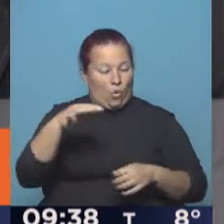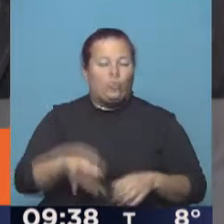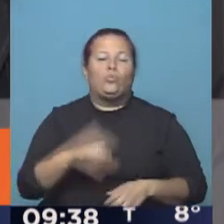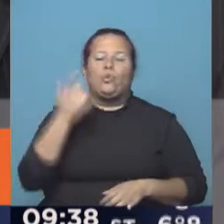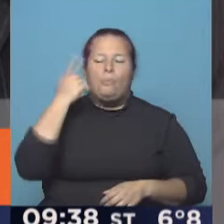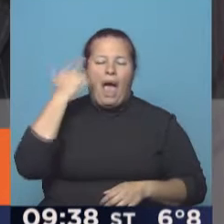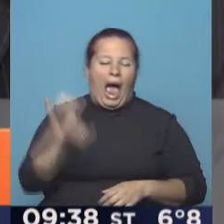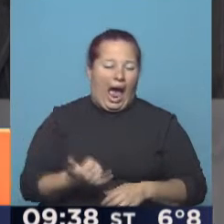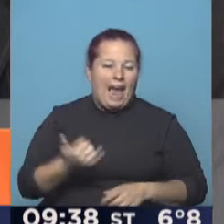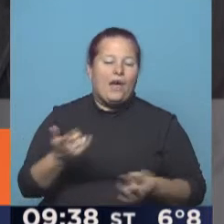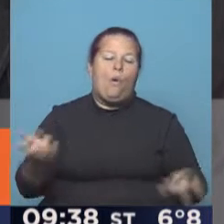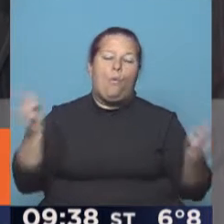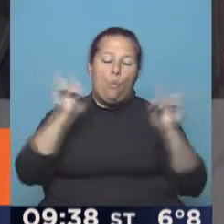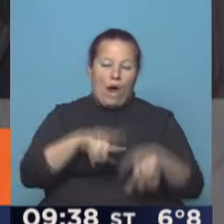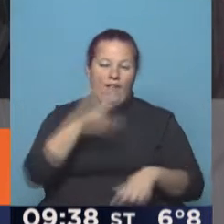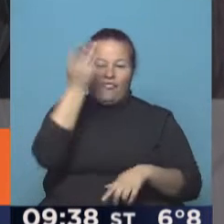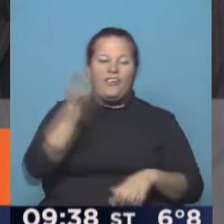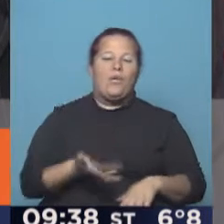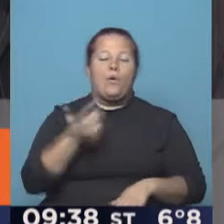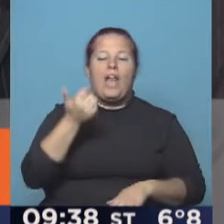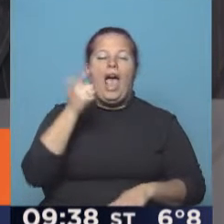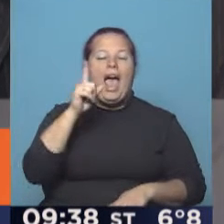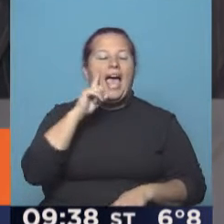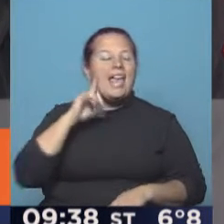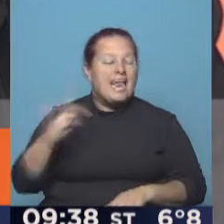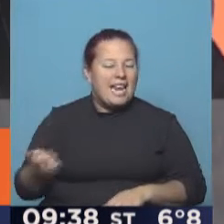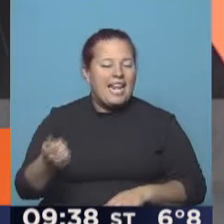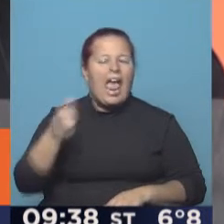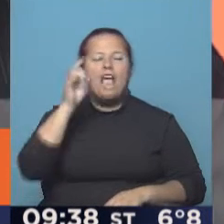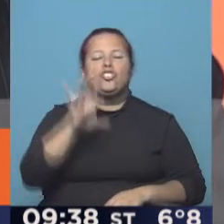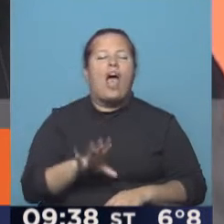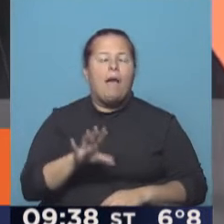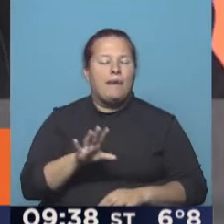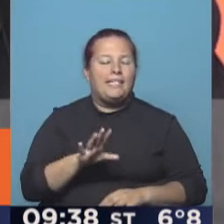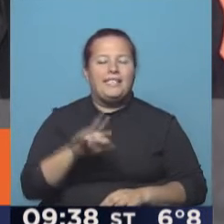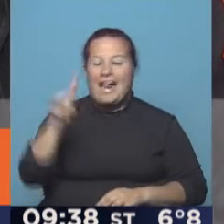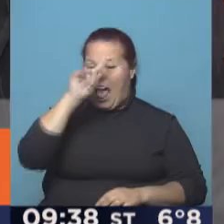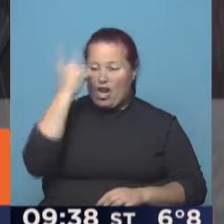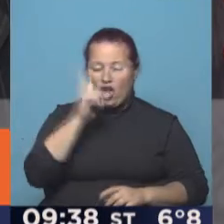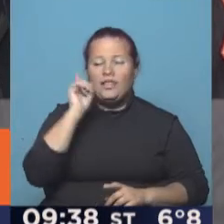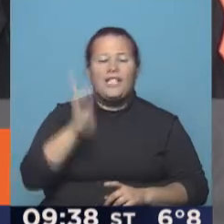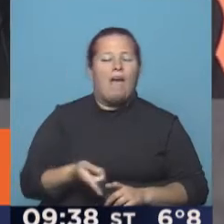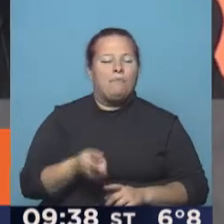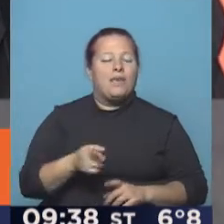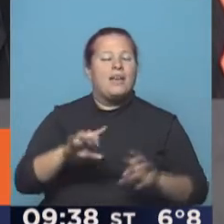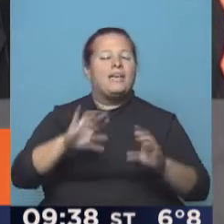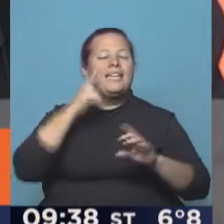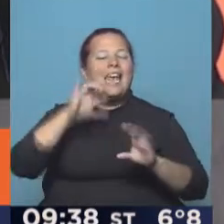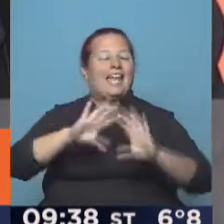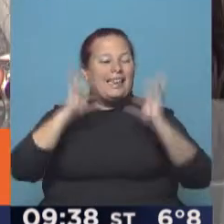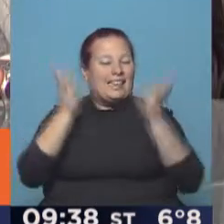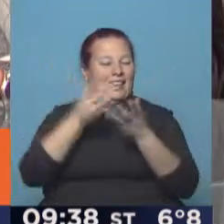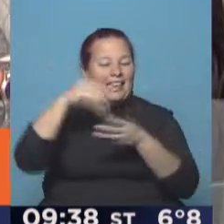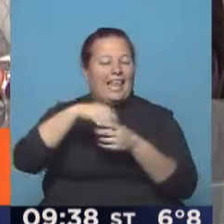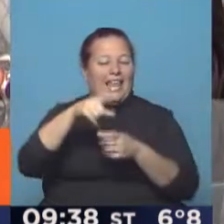una reivindicación a la figura de Arturo Illia, no solo a nivel nacional, sino también a nivel interno de la